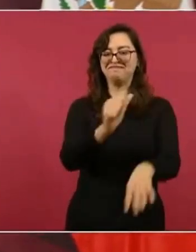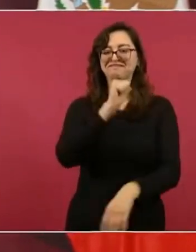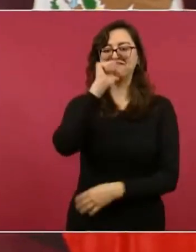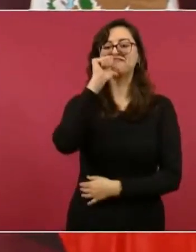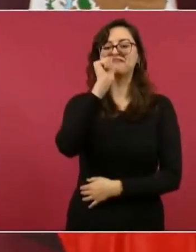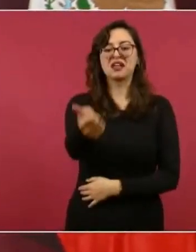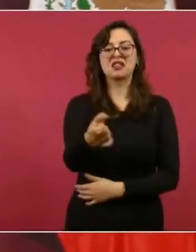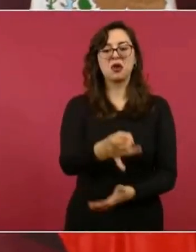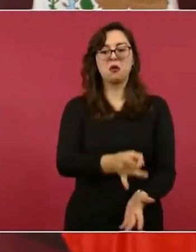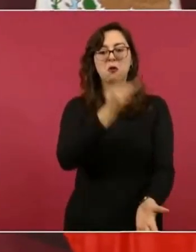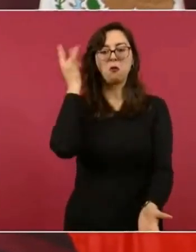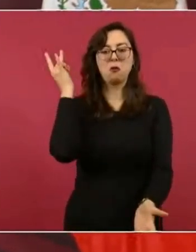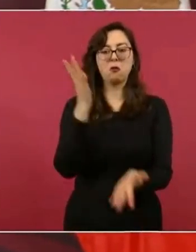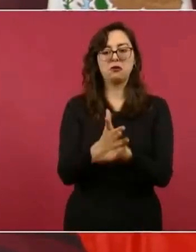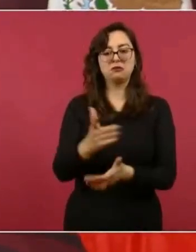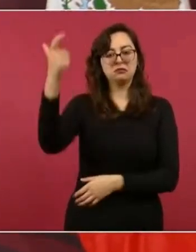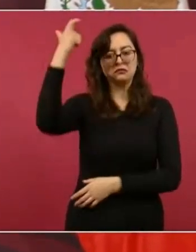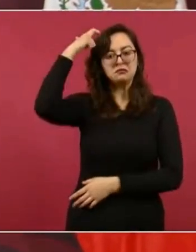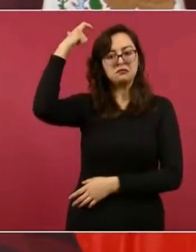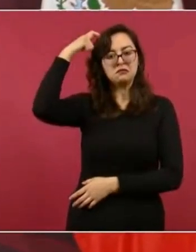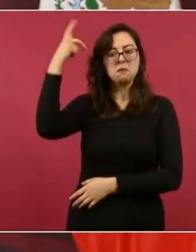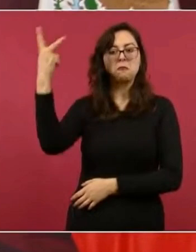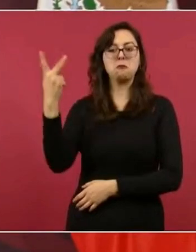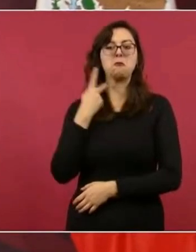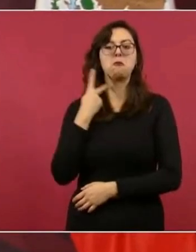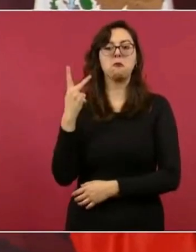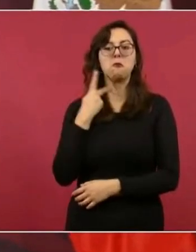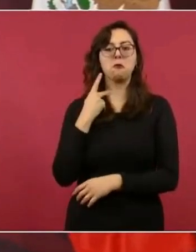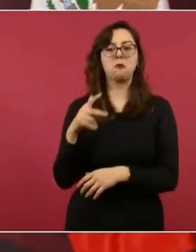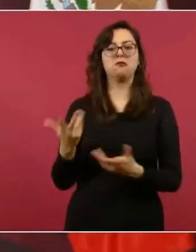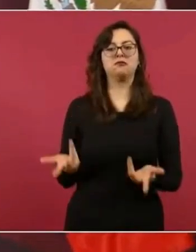carga ideológica,